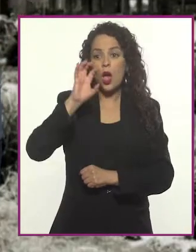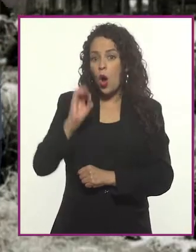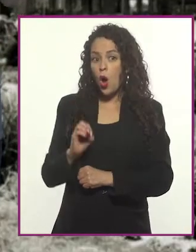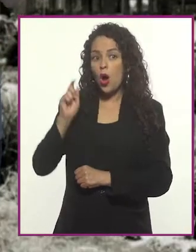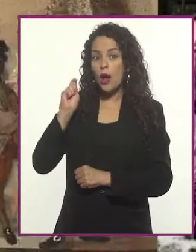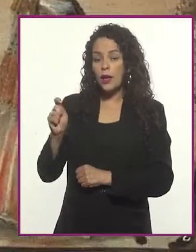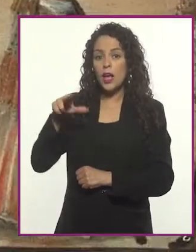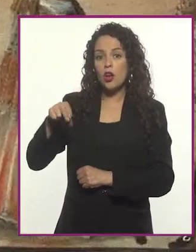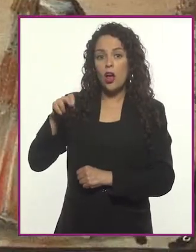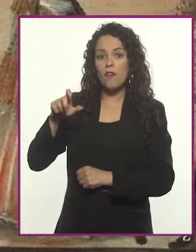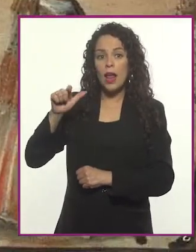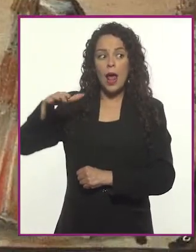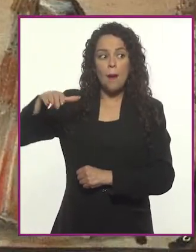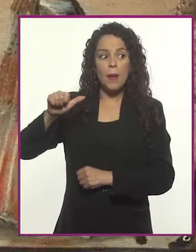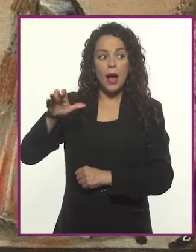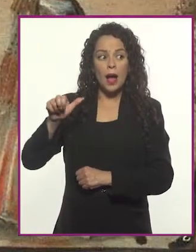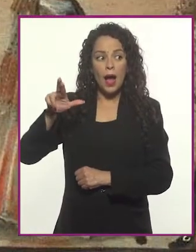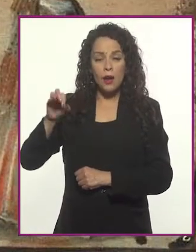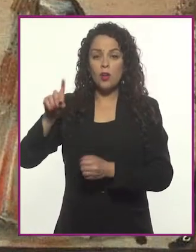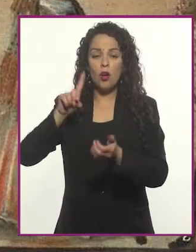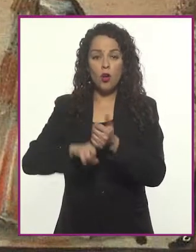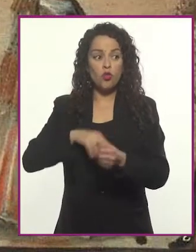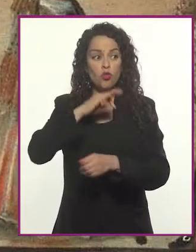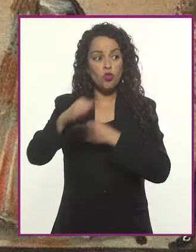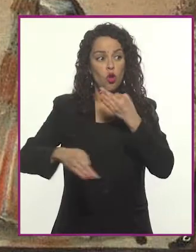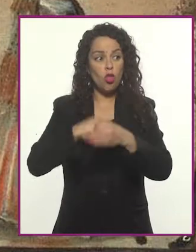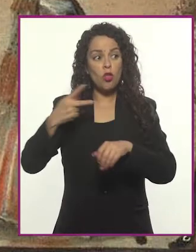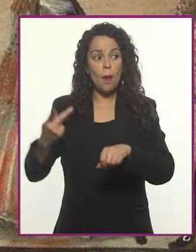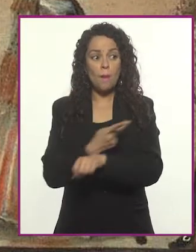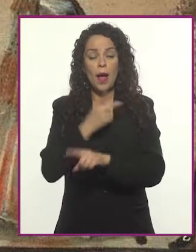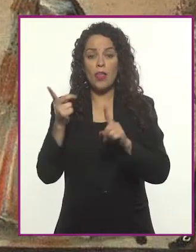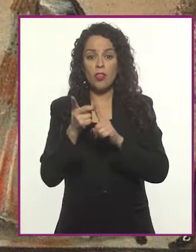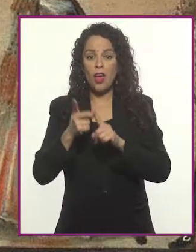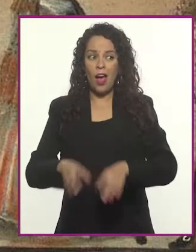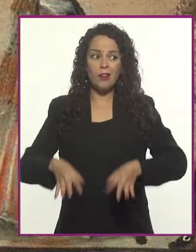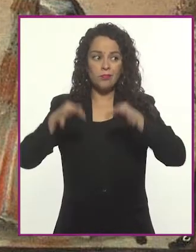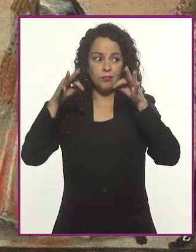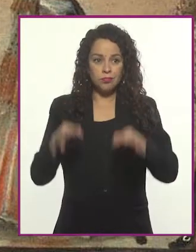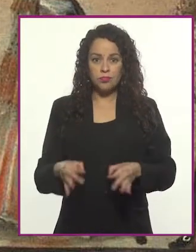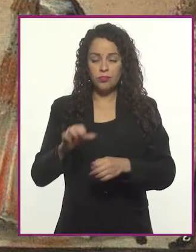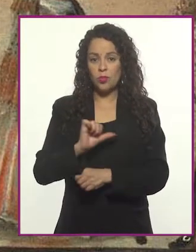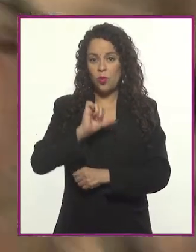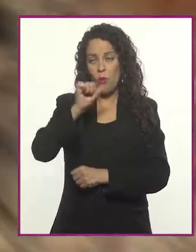novela Macario de Beth Raven, que todo sucede en un mundo real, pero en otra época.